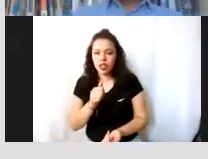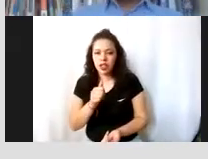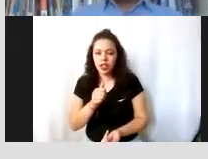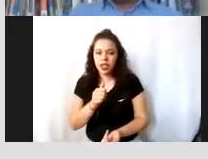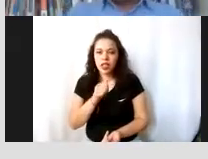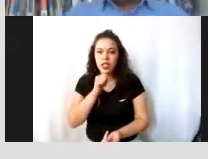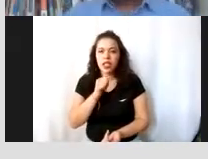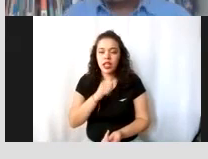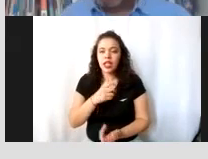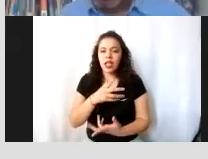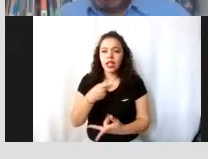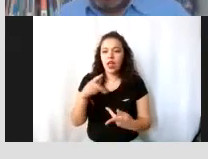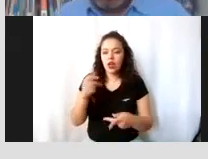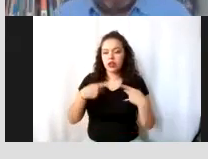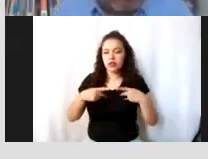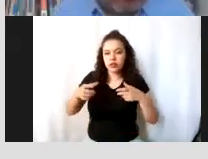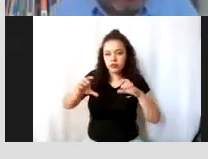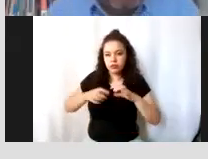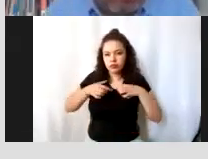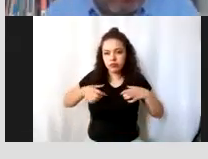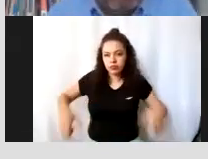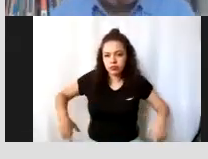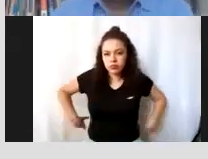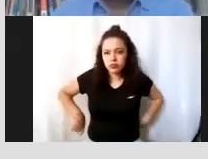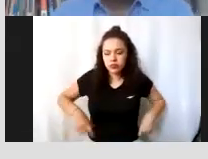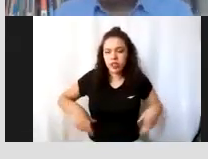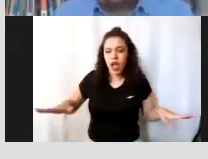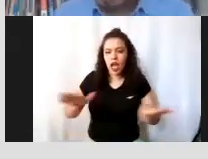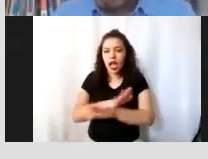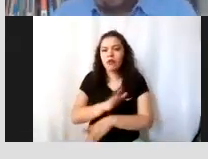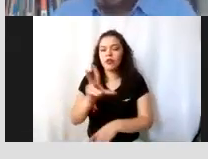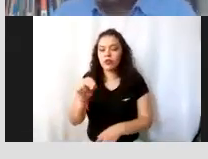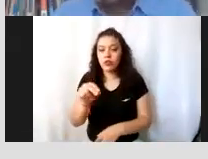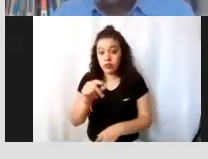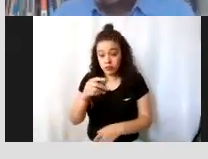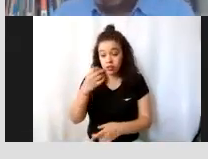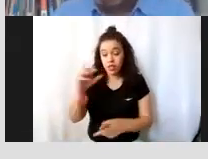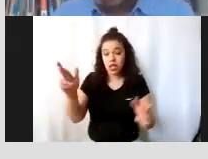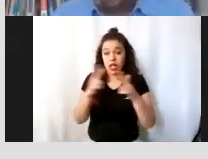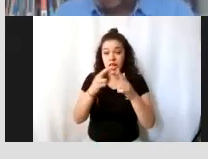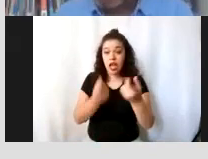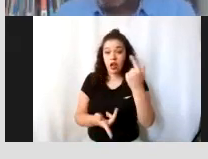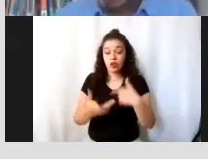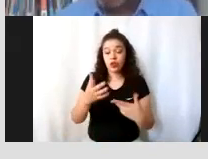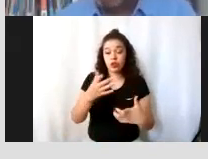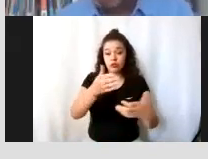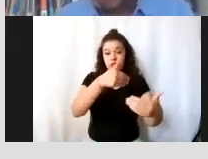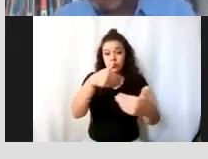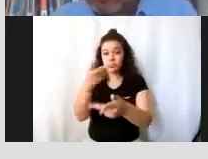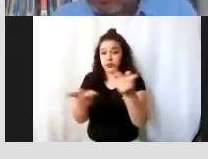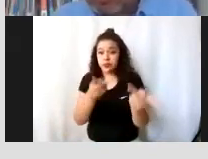recibir un órgano de otra persona. Entiendo que sí, la religión sí se recaba en algunos casos de los estudios